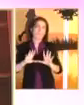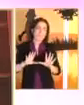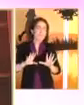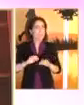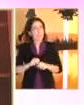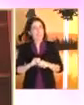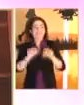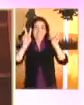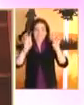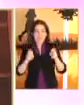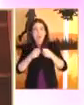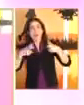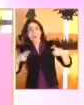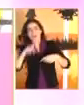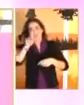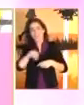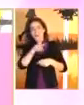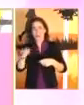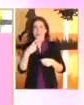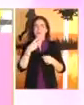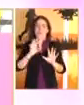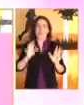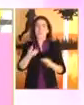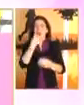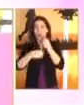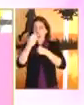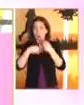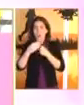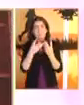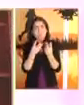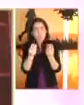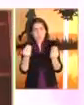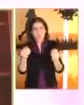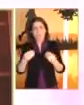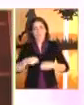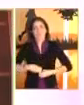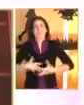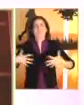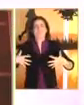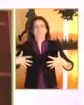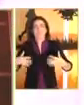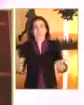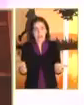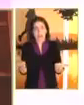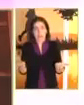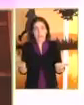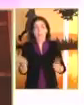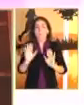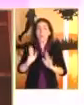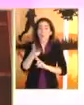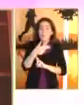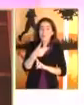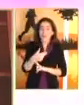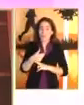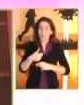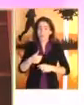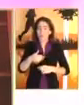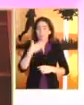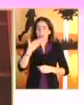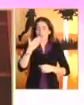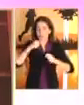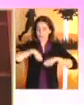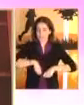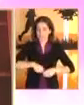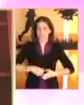engorda, todo ahí, aquello que se come en gran cantidad va a engordar, claro, si tiene supuesto. Calorías. Pero tiene menos, pero grasa. Tiene menos calorías que pueda tener